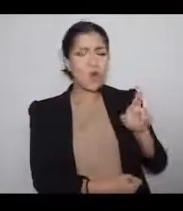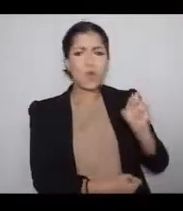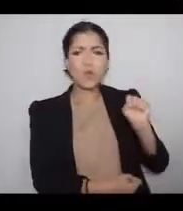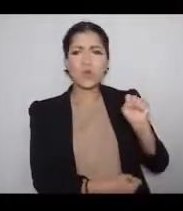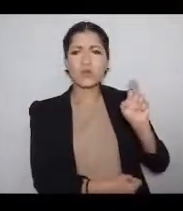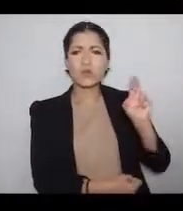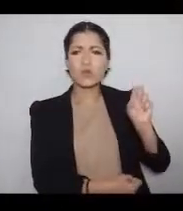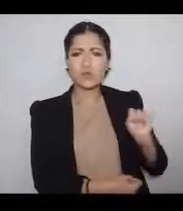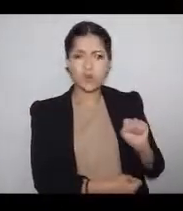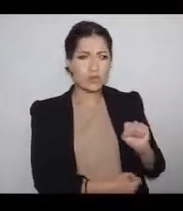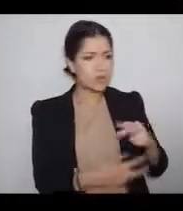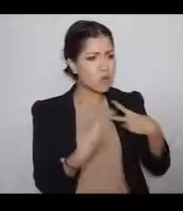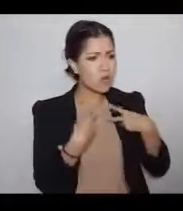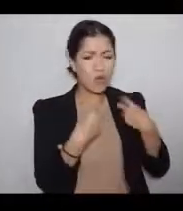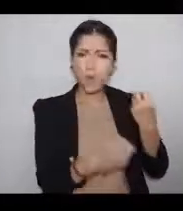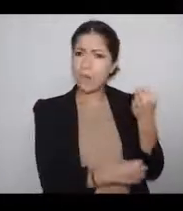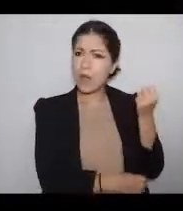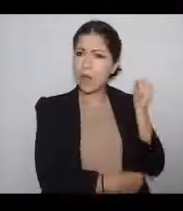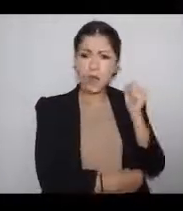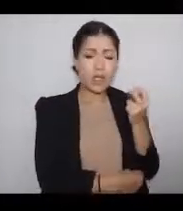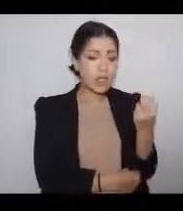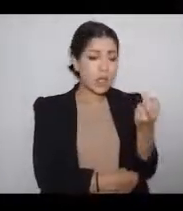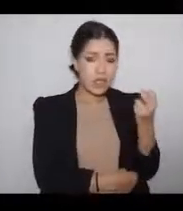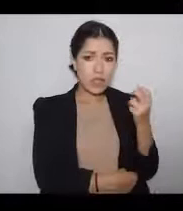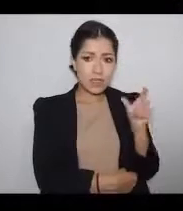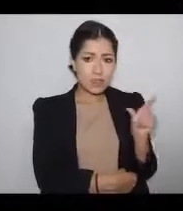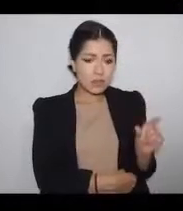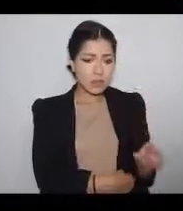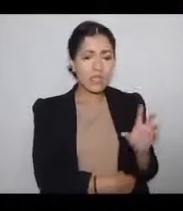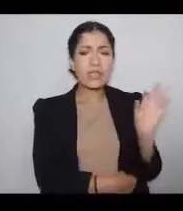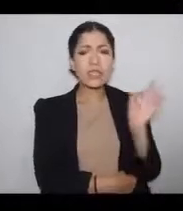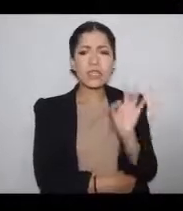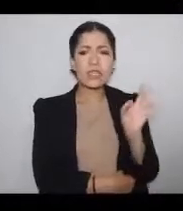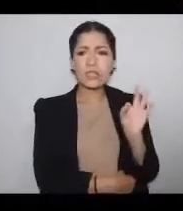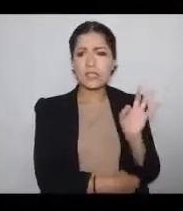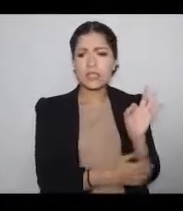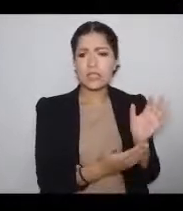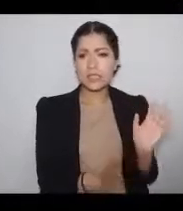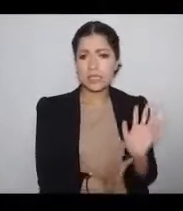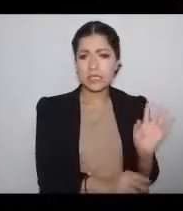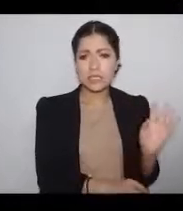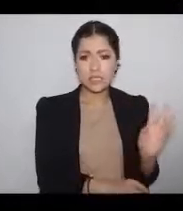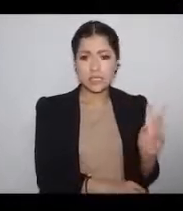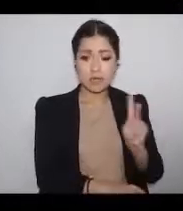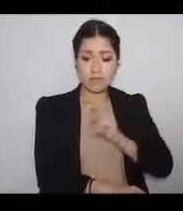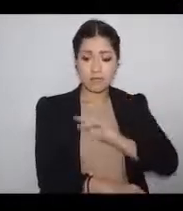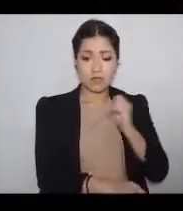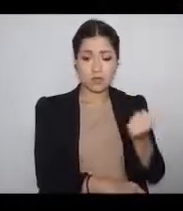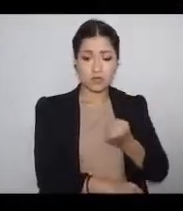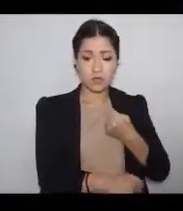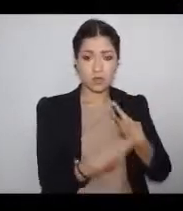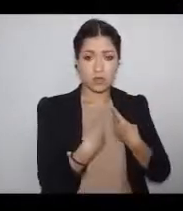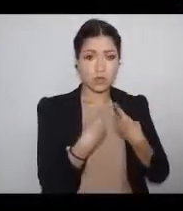eso. Se apoderó de mi talismán, quiso robarse mi suerte. Dame más.